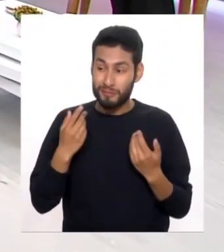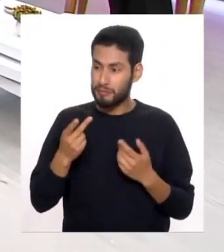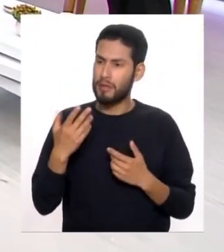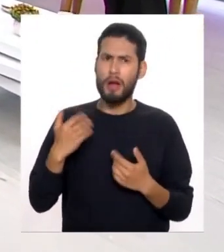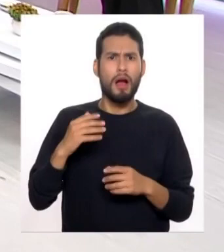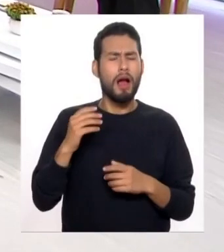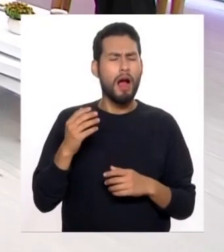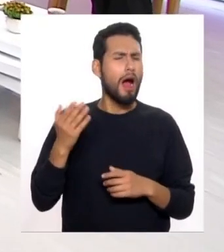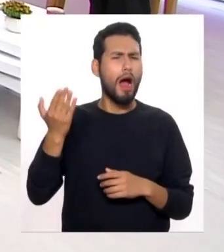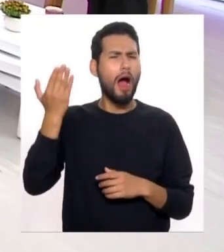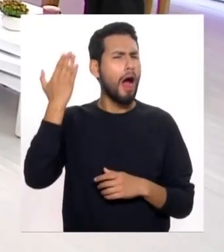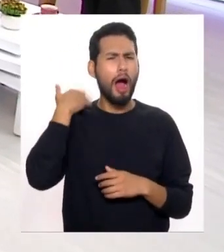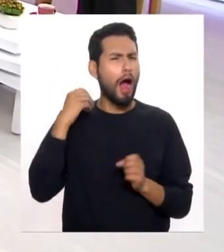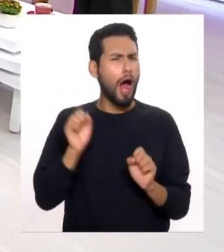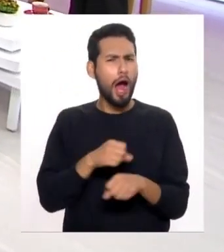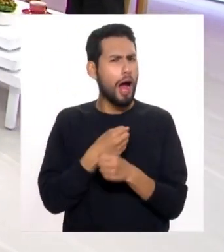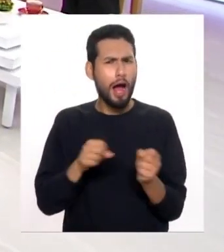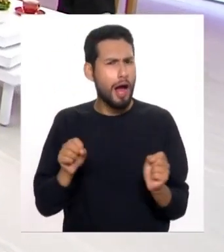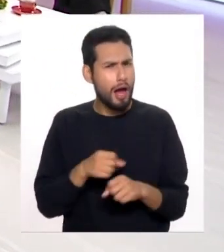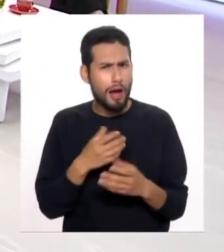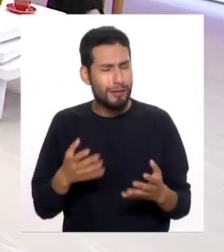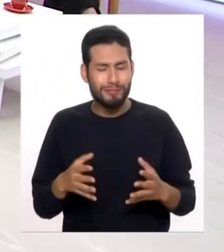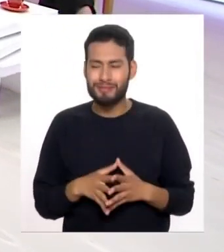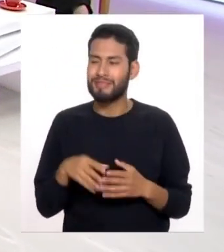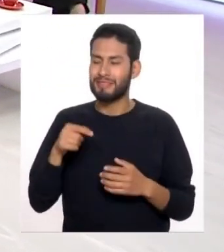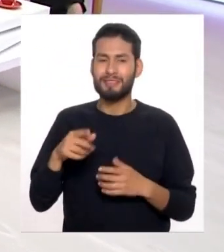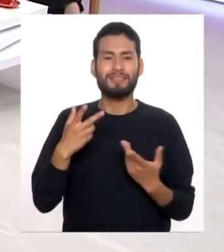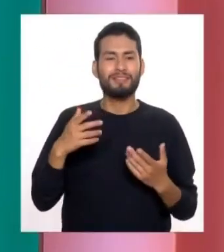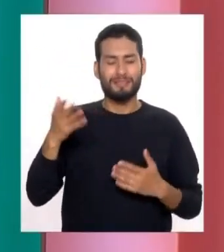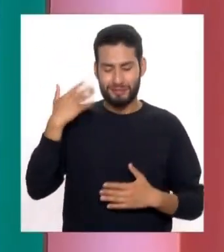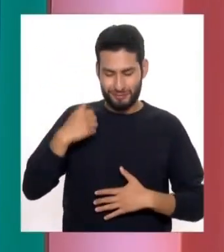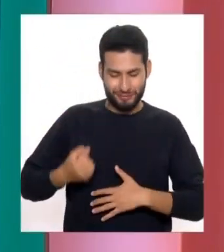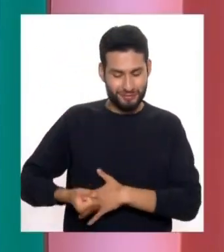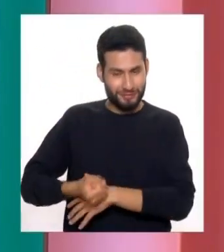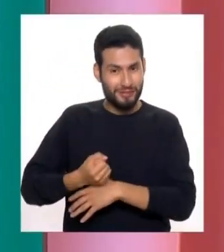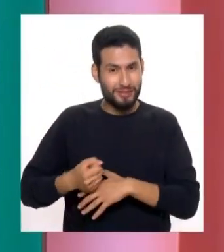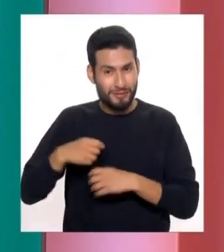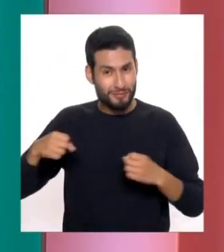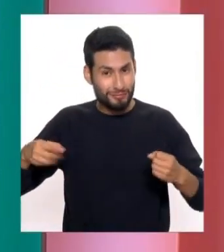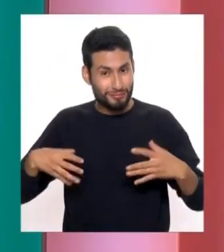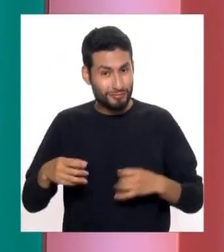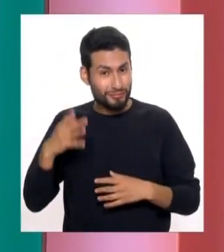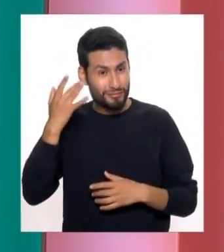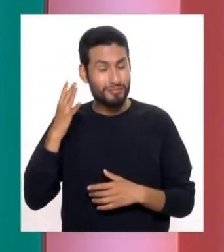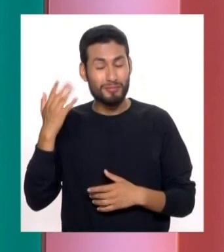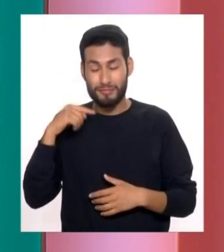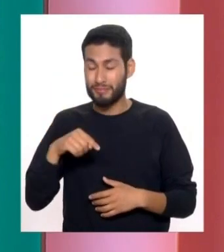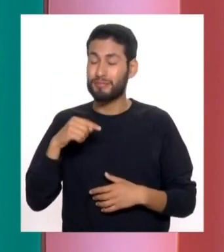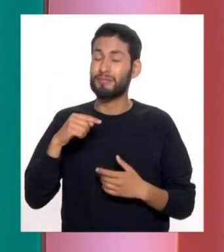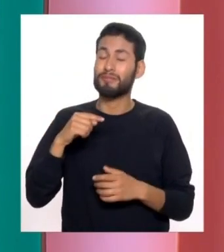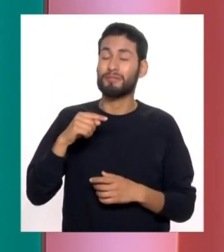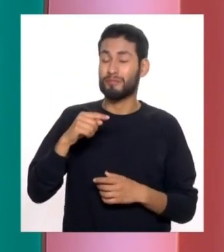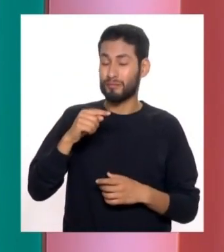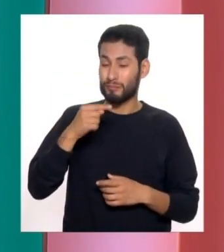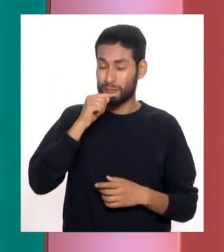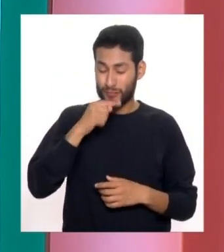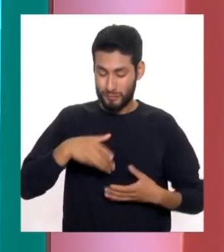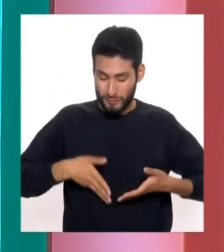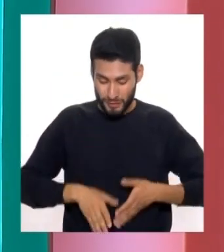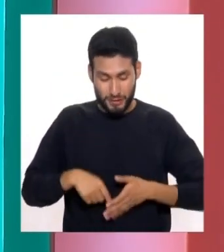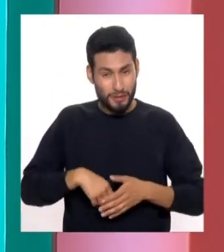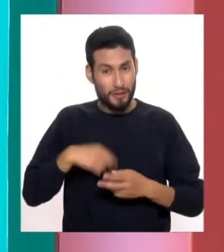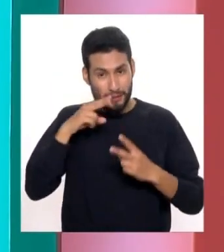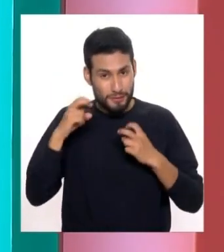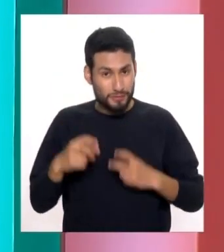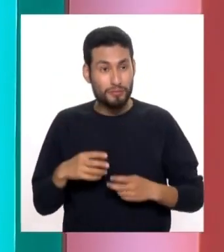eran pues imposibles de determinar, ¿no? El uso del ultrasonido ya en la ginecología y obstetricia hizo de que nosotros comenzáramos